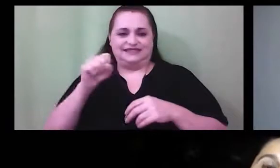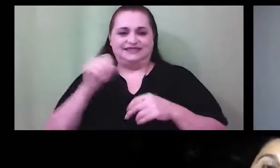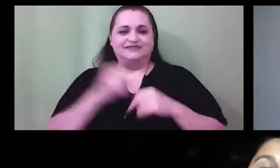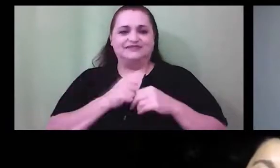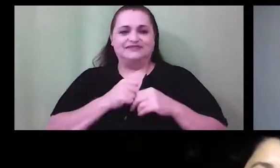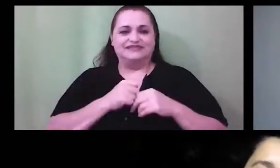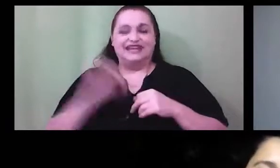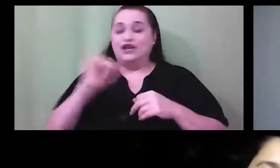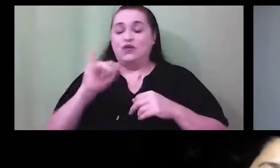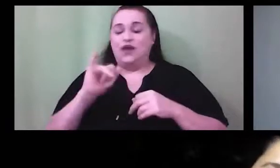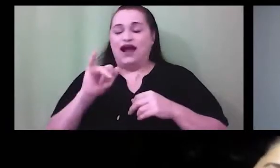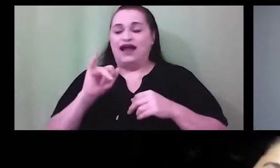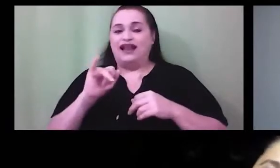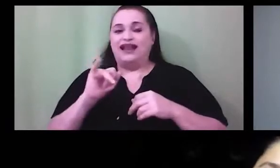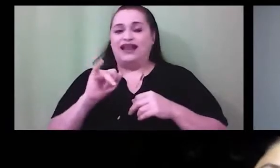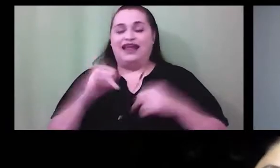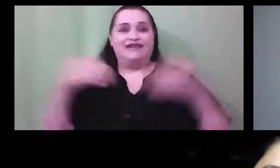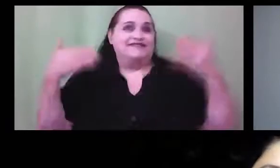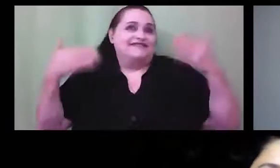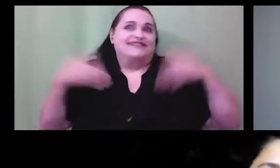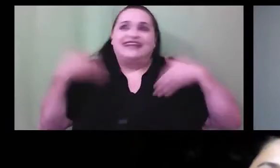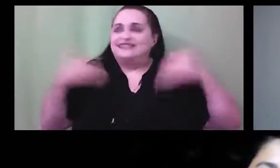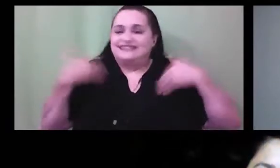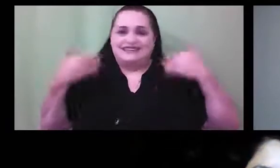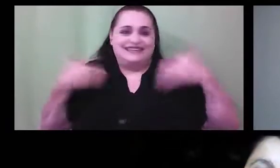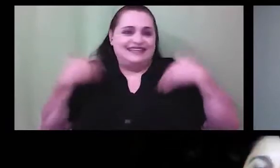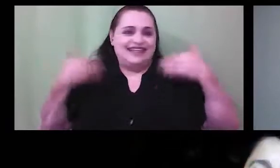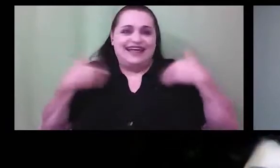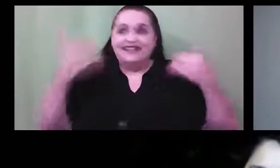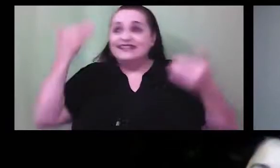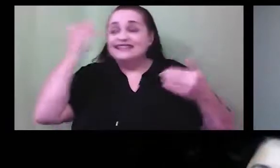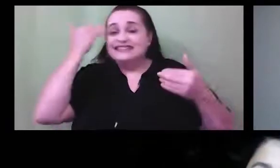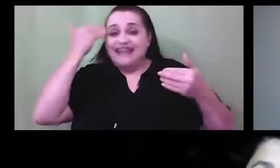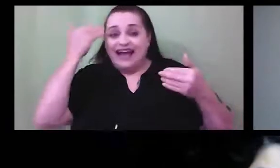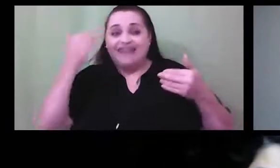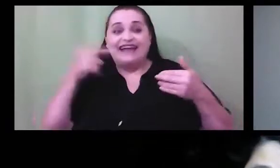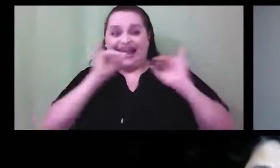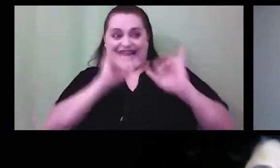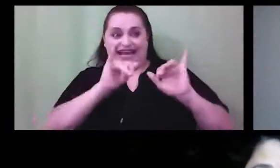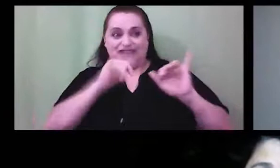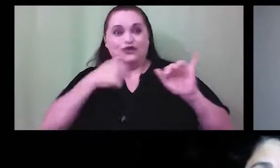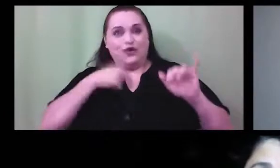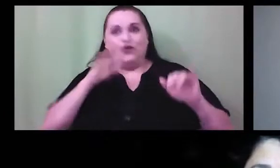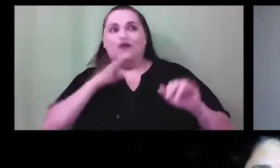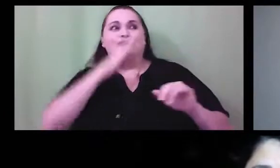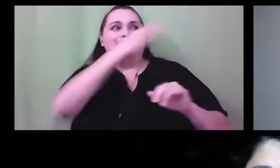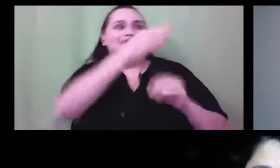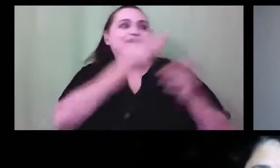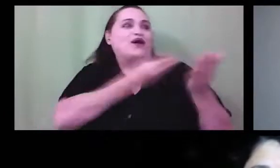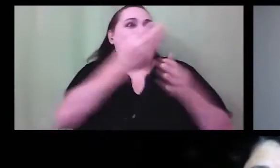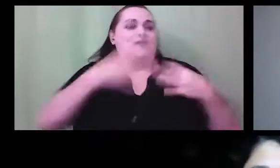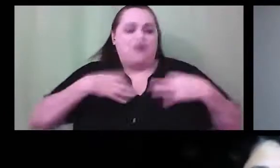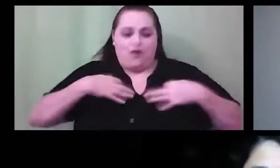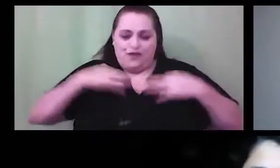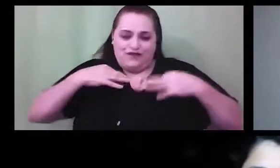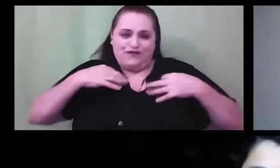Fue así como, o sea, la felicidad, el saber que teníamos eso, que teníamos que ir a comprar un uniforme de escuela